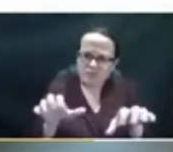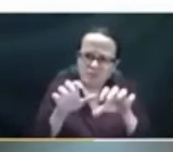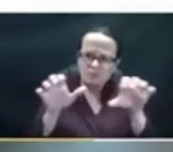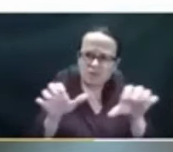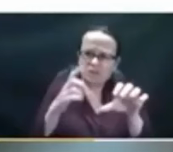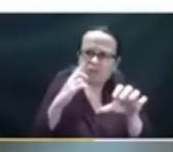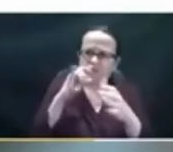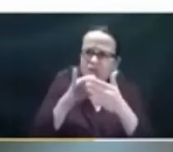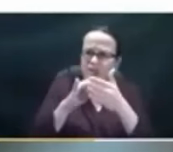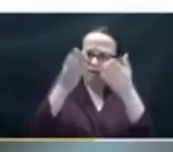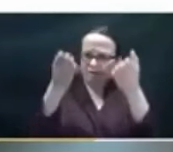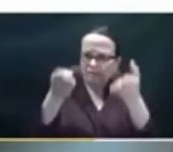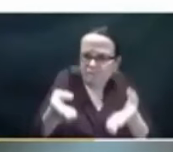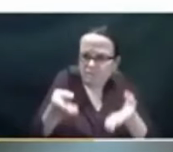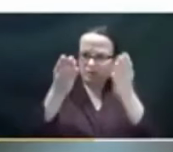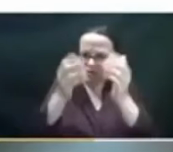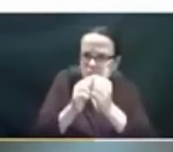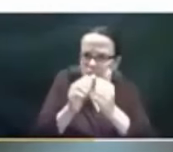hagamos.